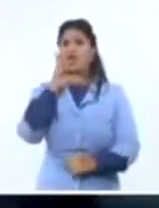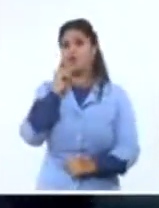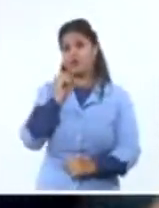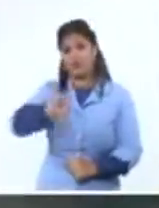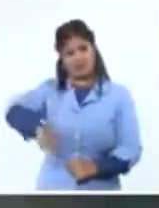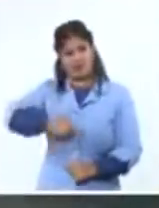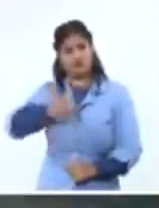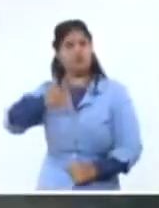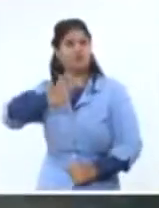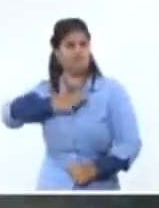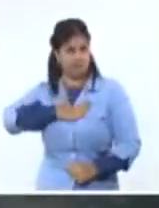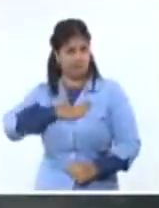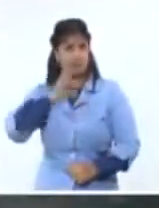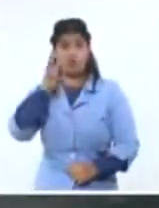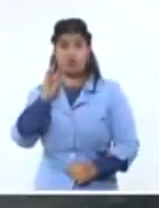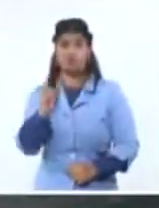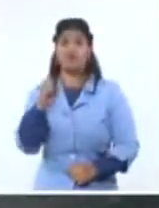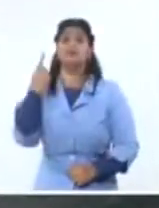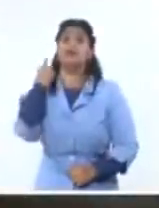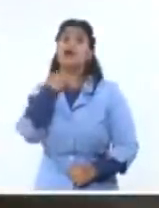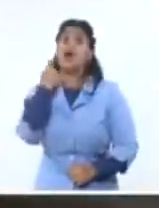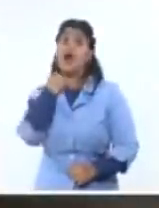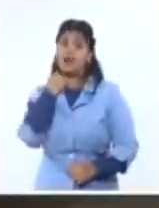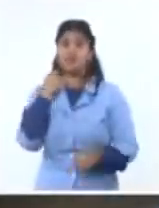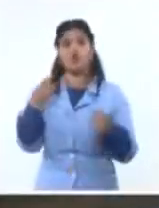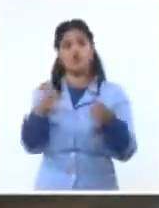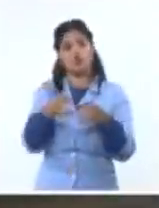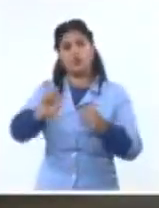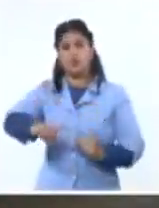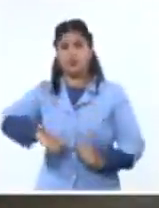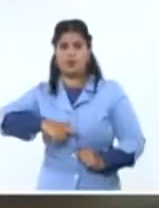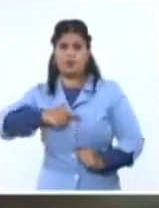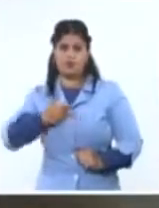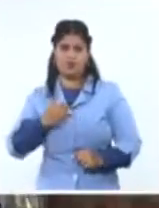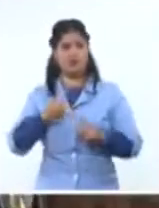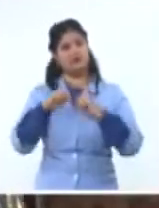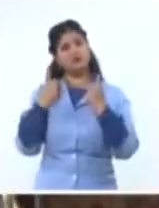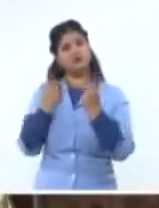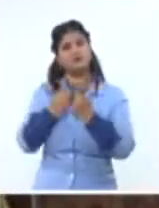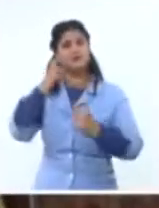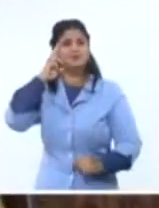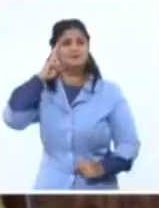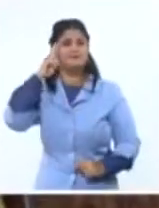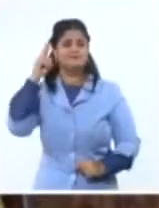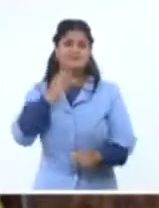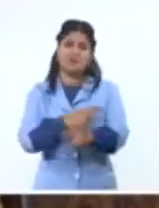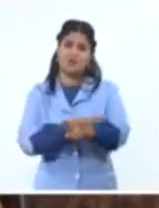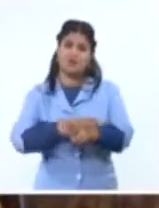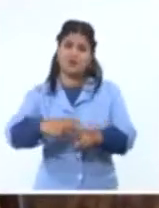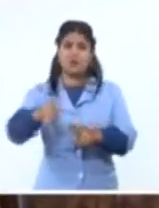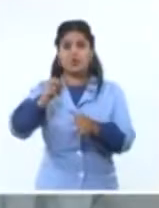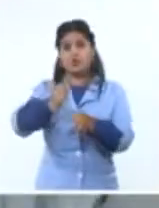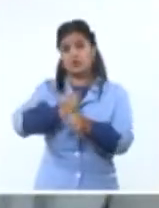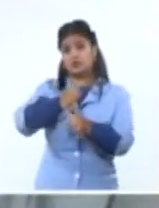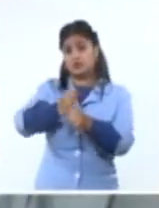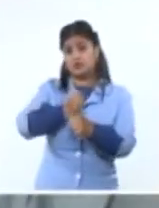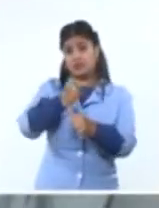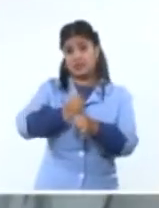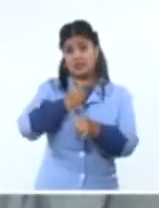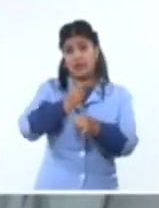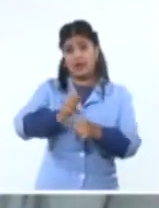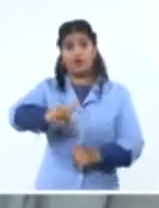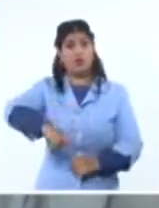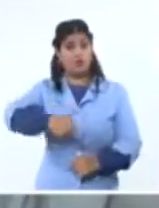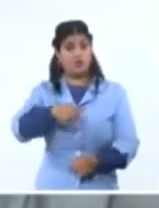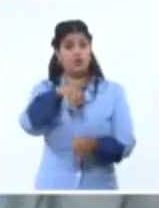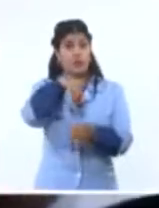durante 3 décadas, el rescate de las tradiciones y el itinerar por las comunidades montañosas de Santi Espíritus, Villa Clara y